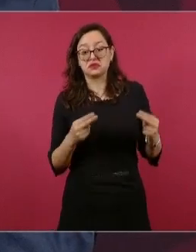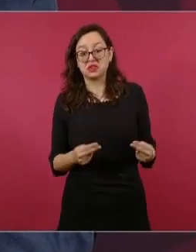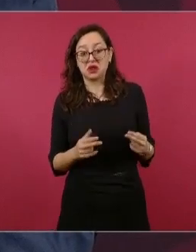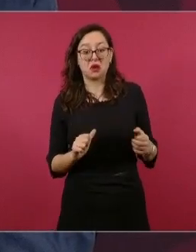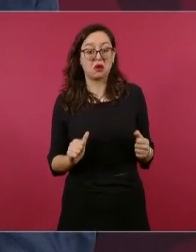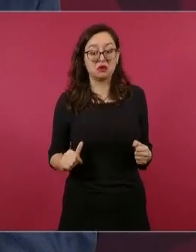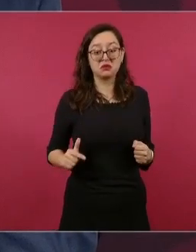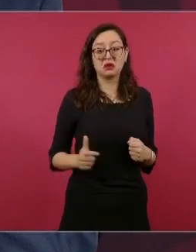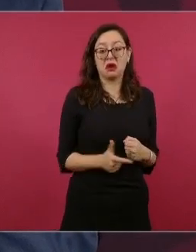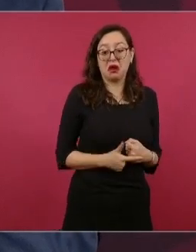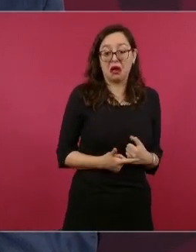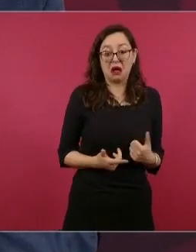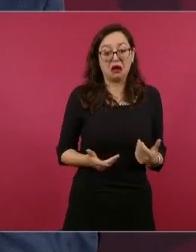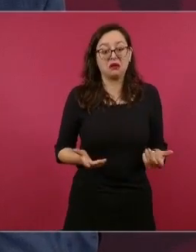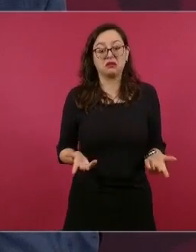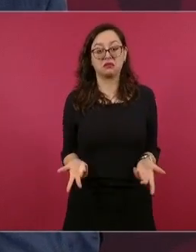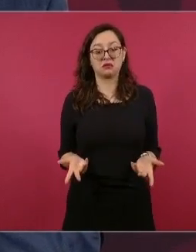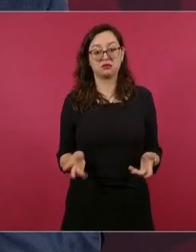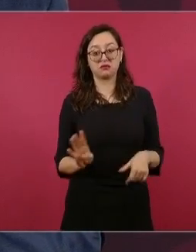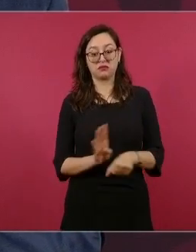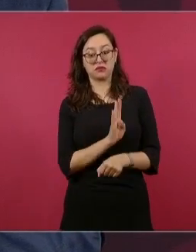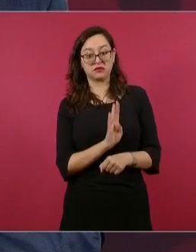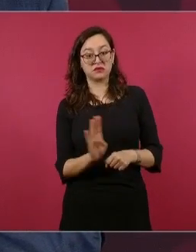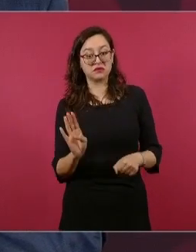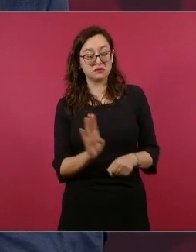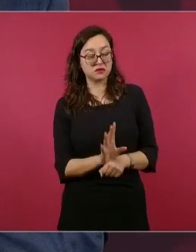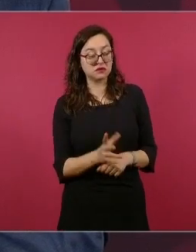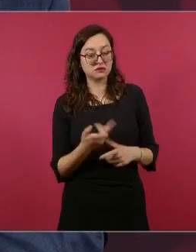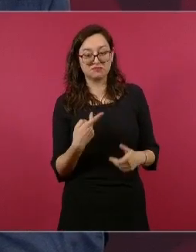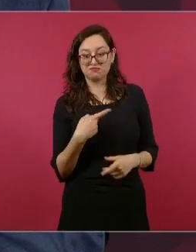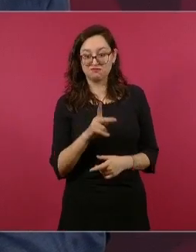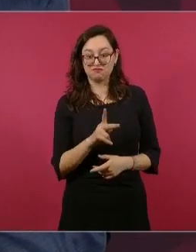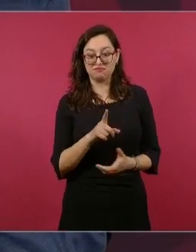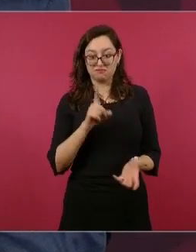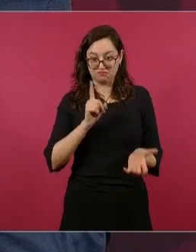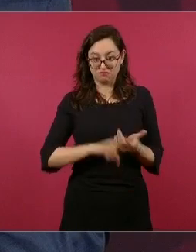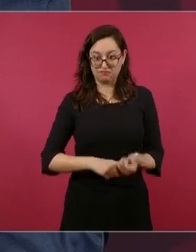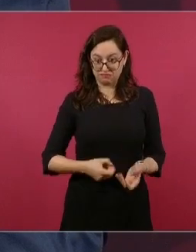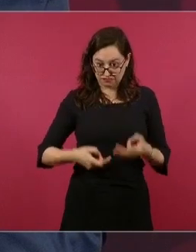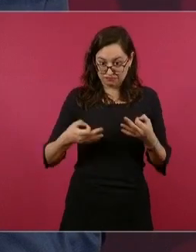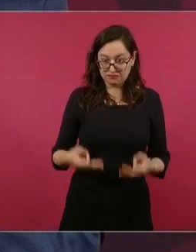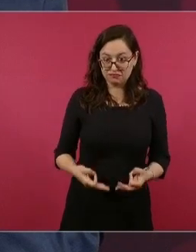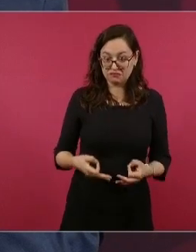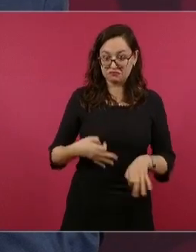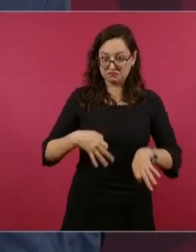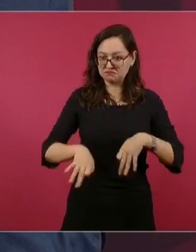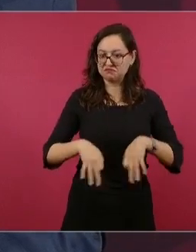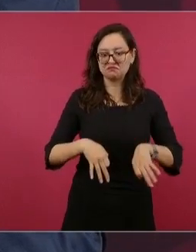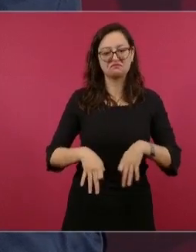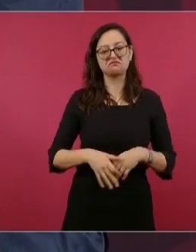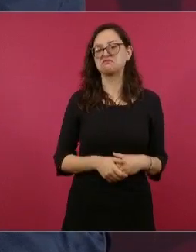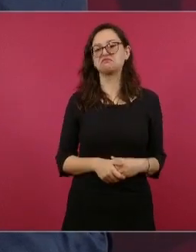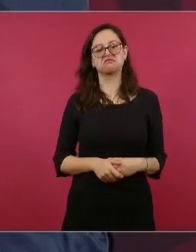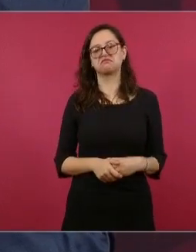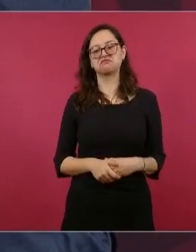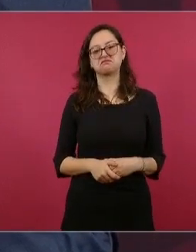obtener beneficios con la especulación en